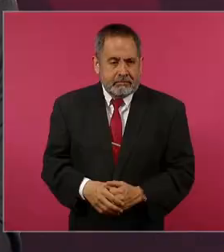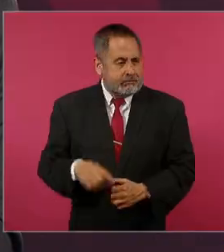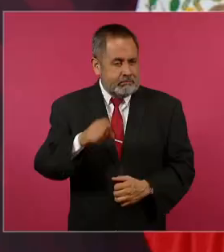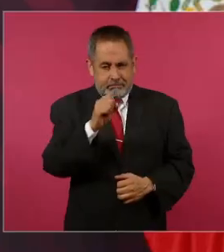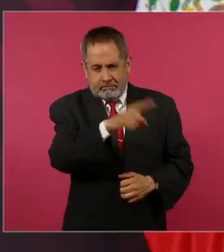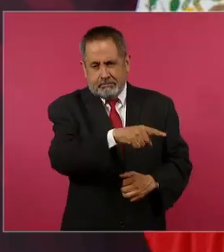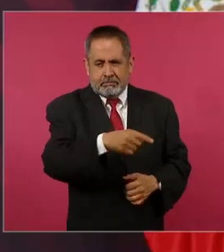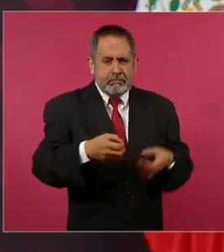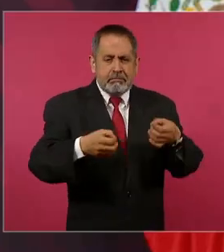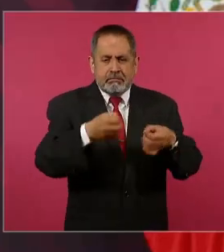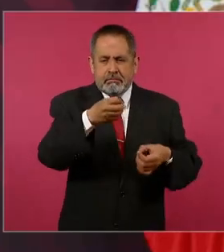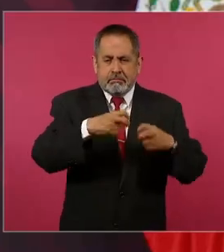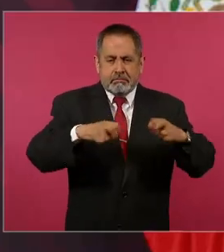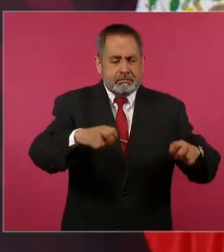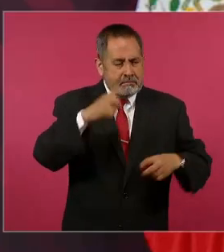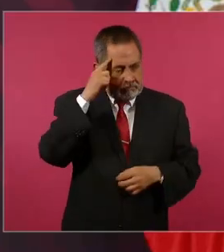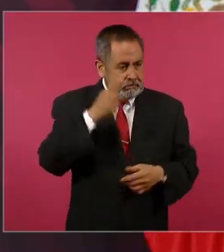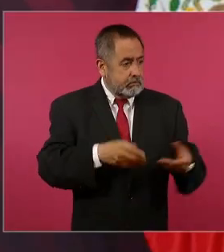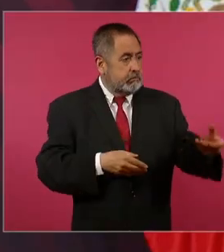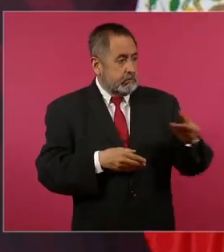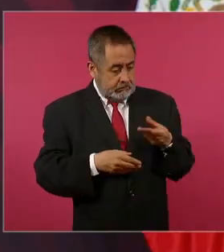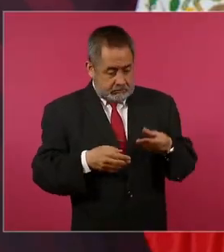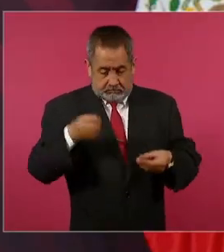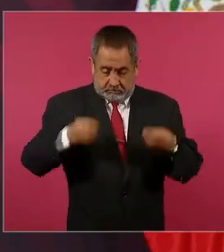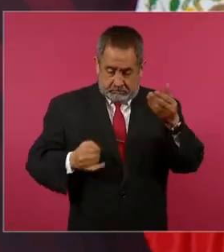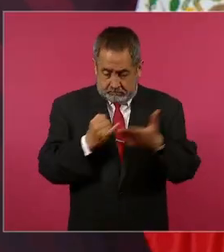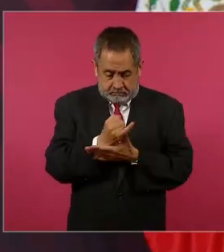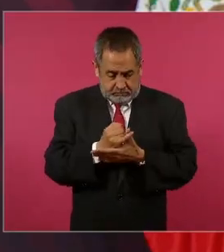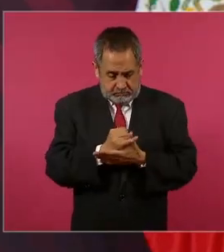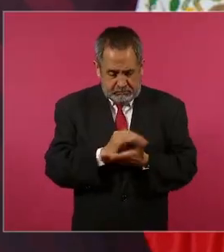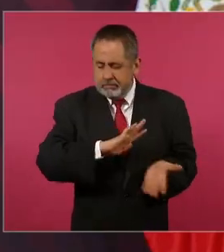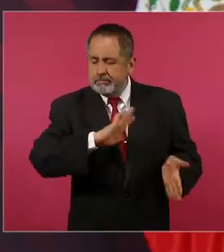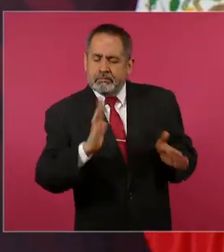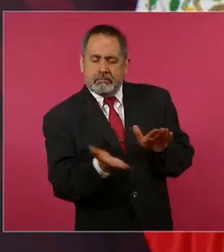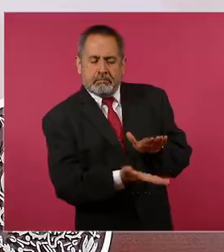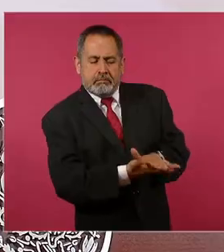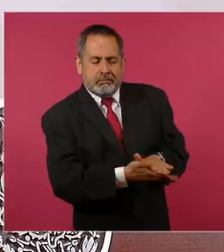ministro que mantuvo ahí guardado casi un año